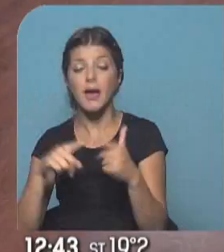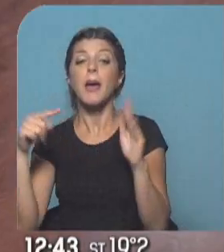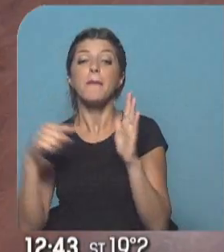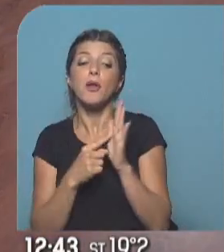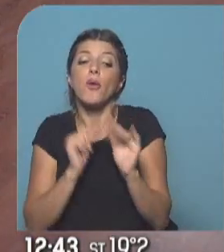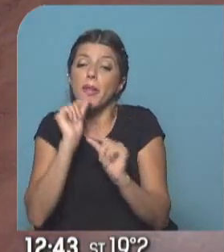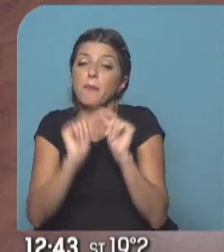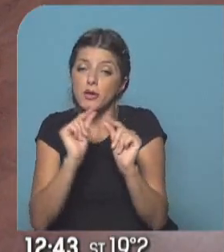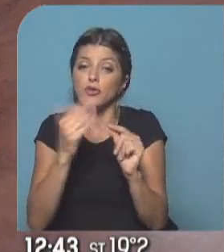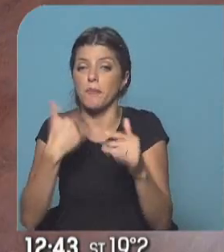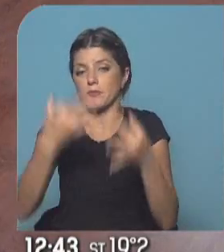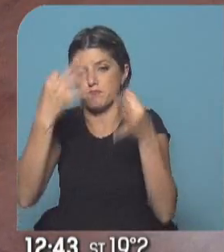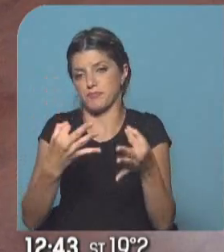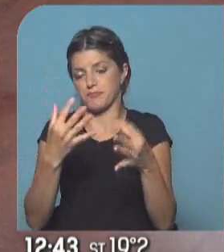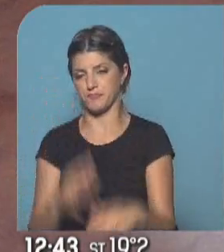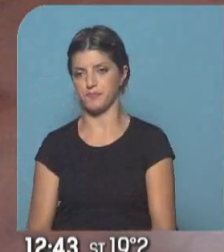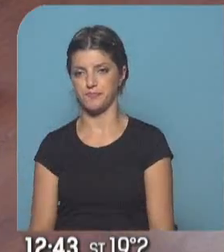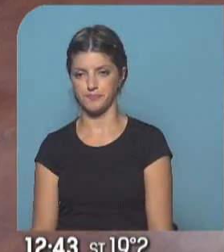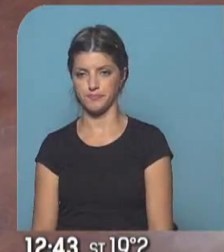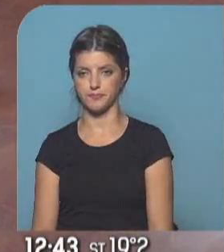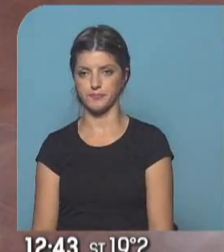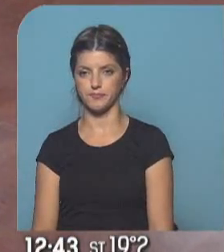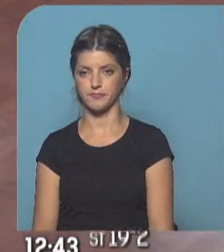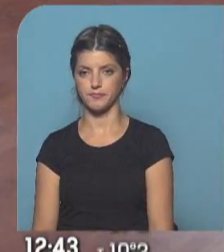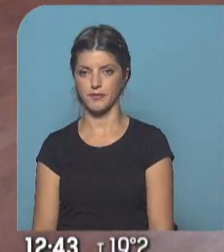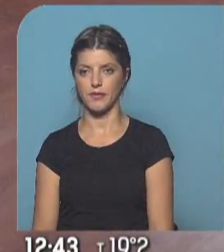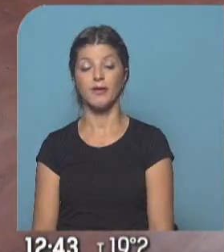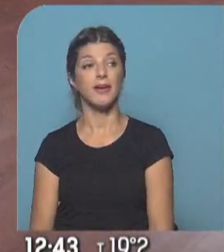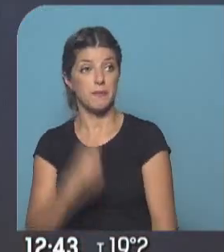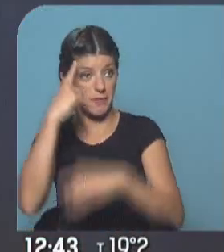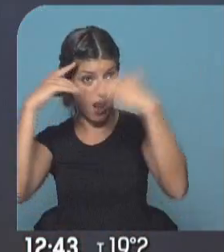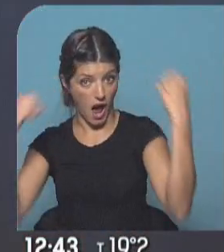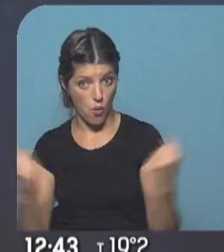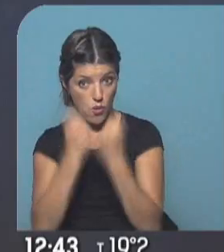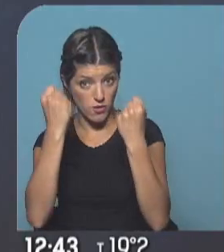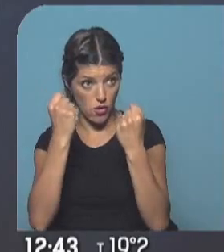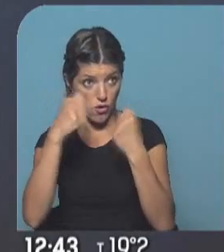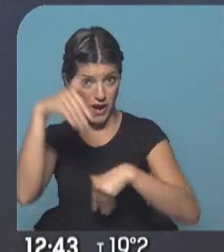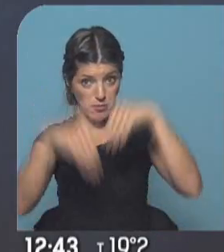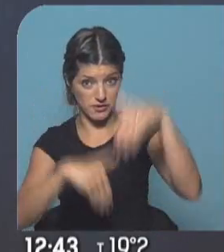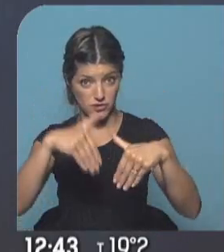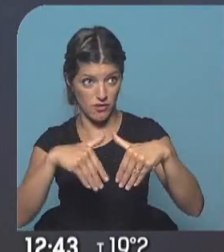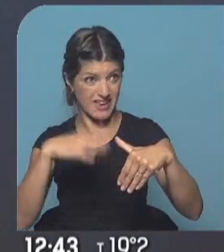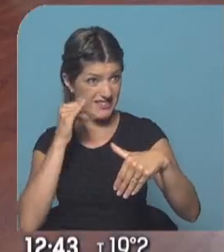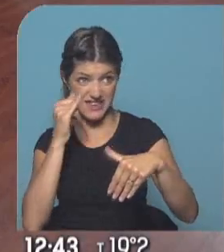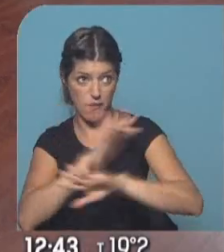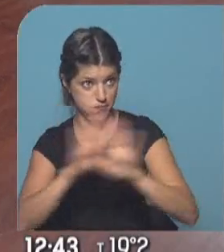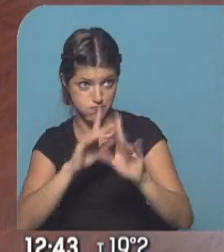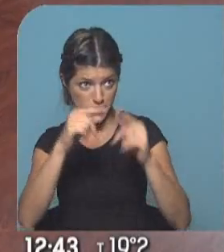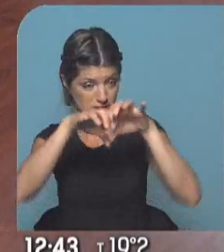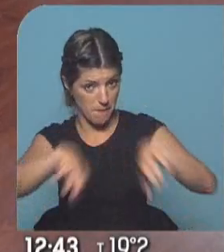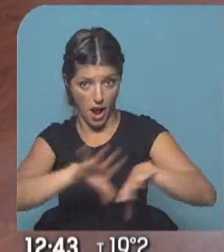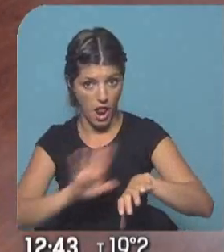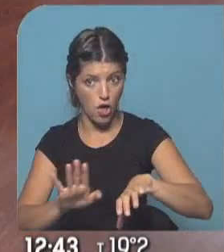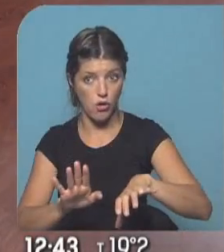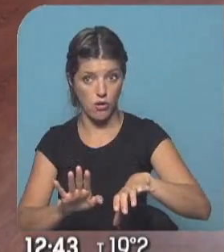una mayoría más sólida, ¿no? Bueno, por empezar, digamos, el primer consenso debería ser con el referéndum, que no lo hubo. Que no lo hubo, efectivamente. Es decir, fue un referéndum que no